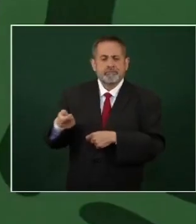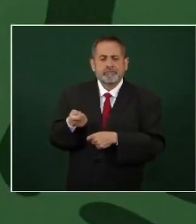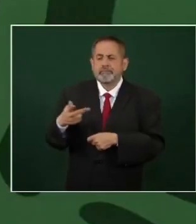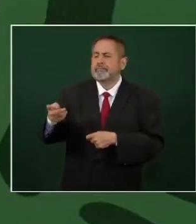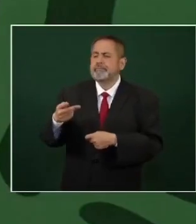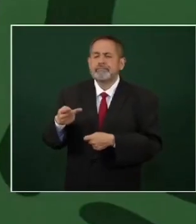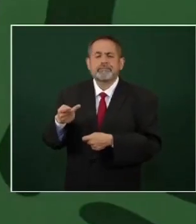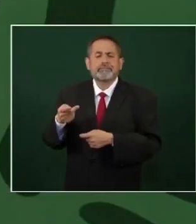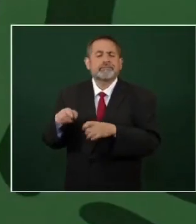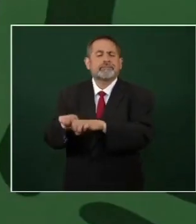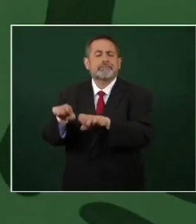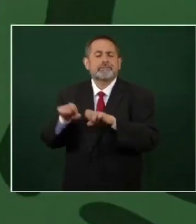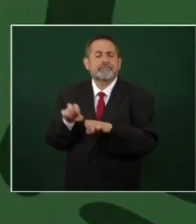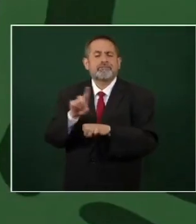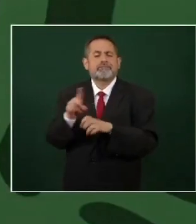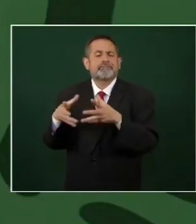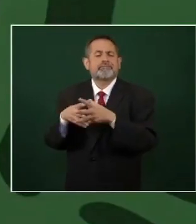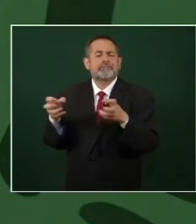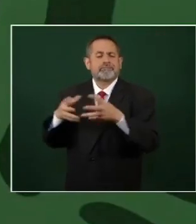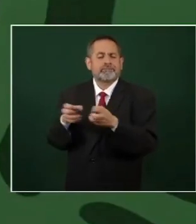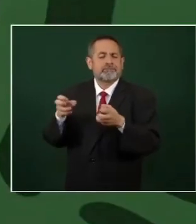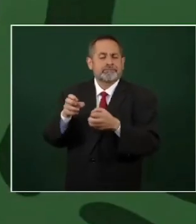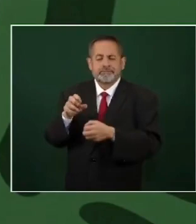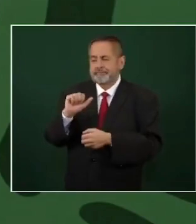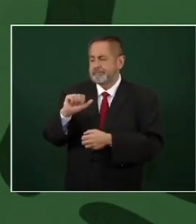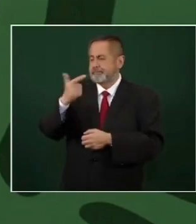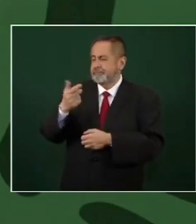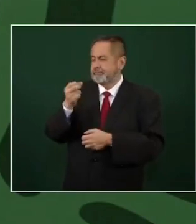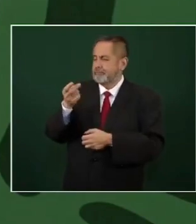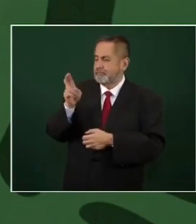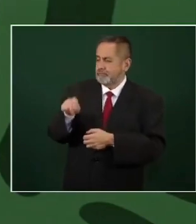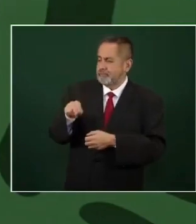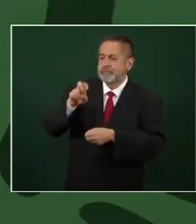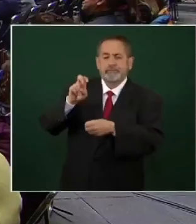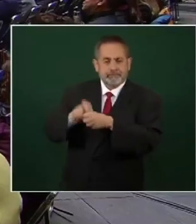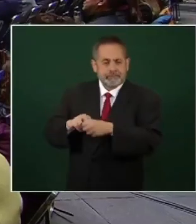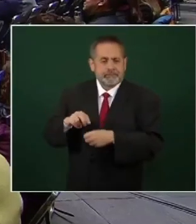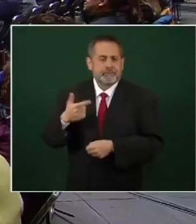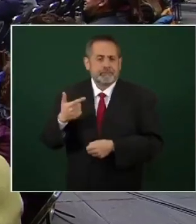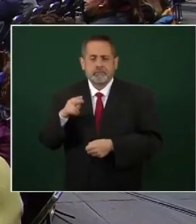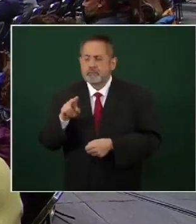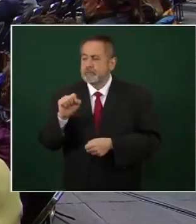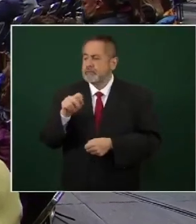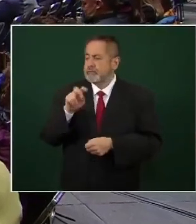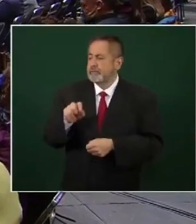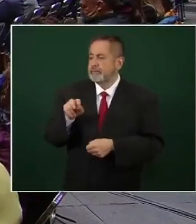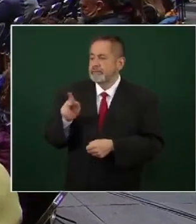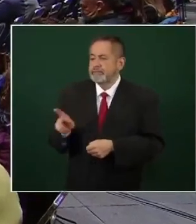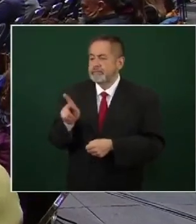algodoneros de Guasave. Y bueno, pues